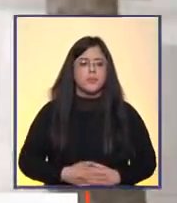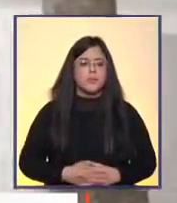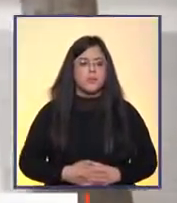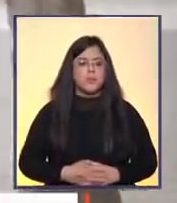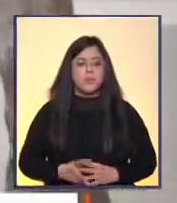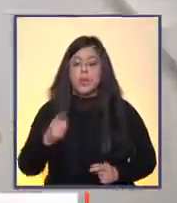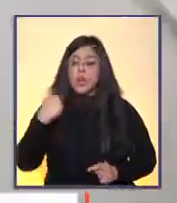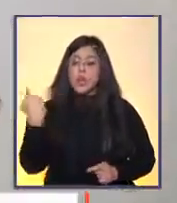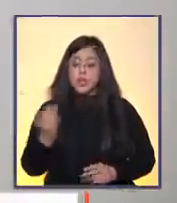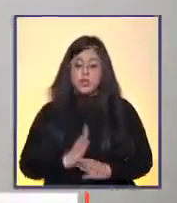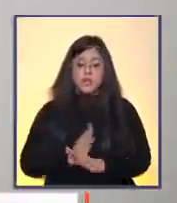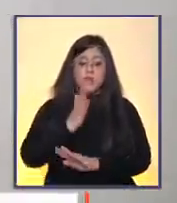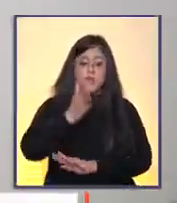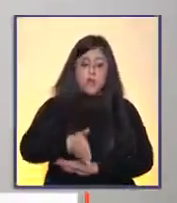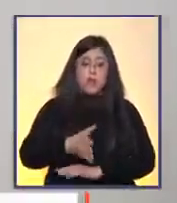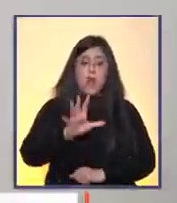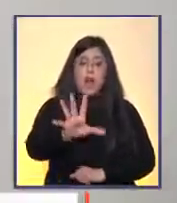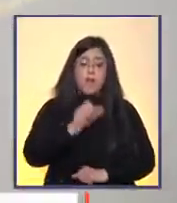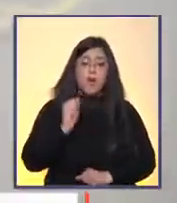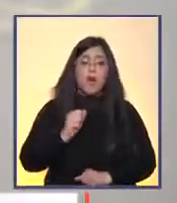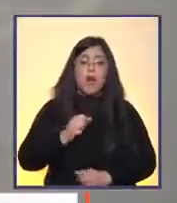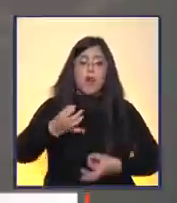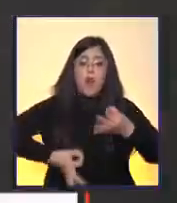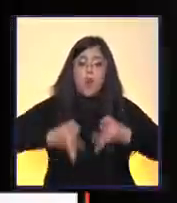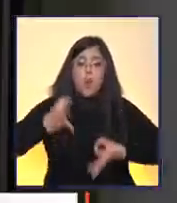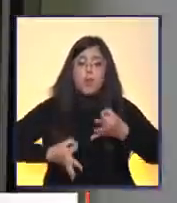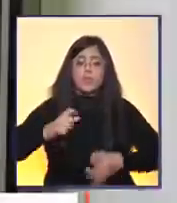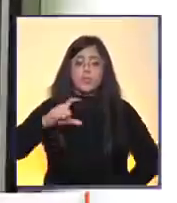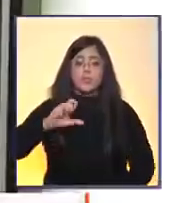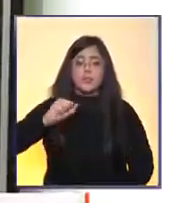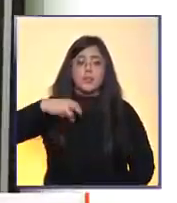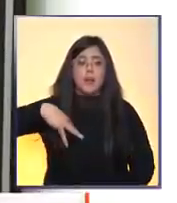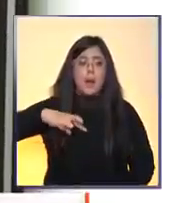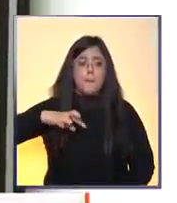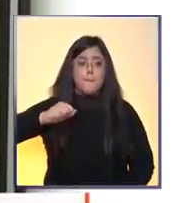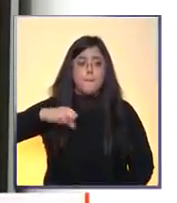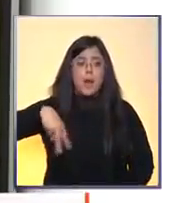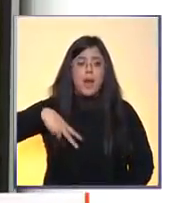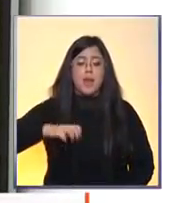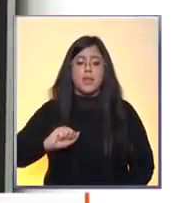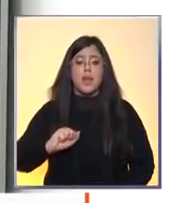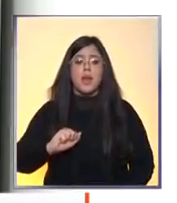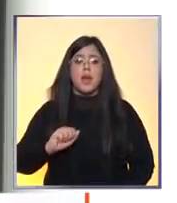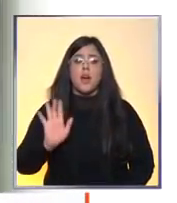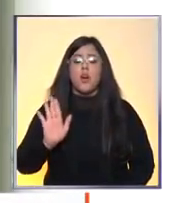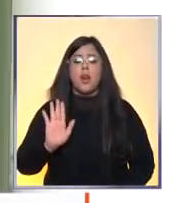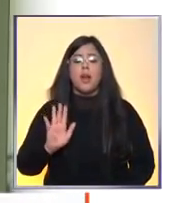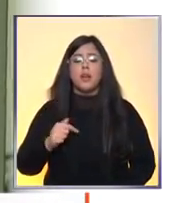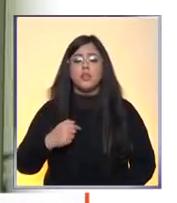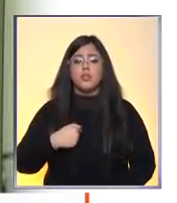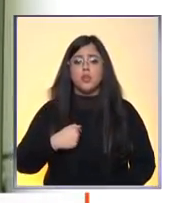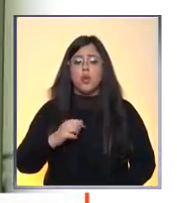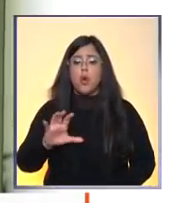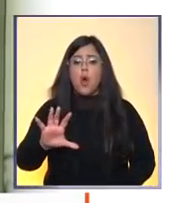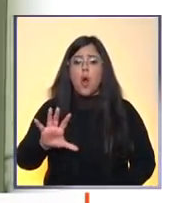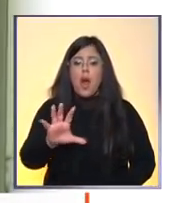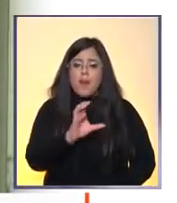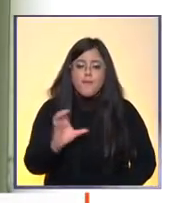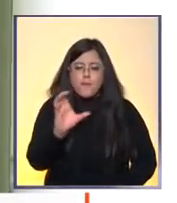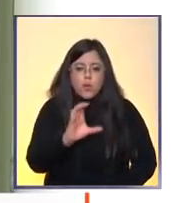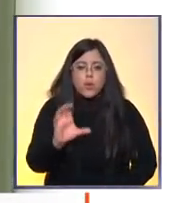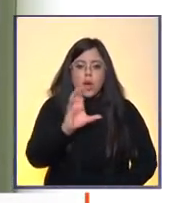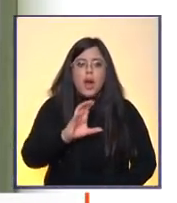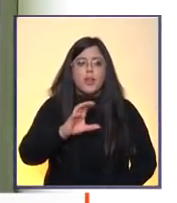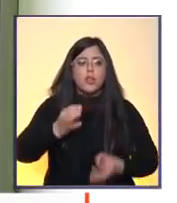Fuimos en busca del juez Campaña. Hola, buenas. Buenos días. Ando buscando al juez Gustavo Campaña.